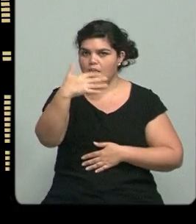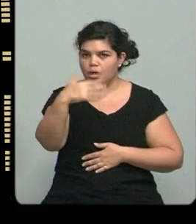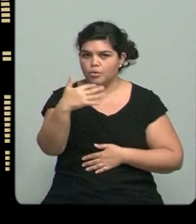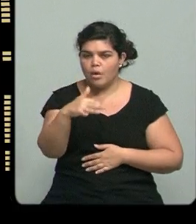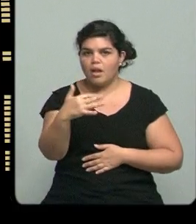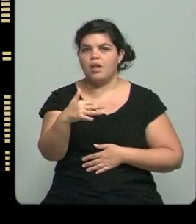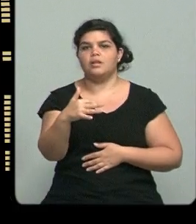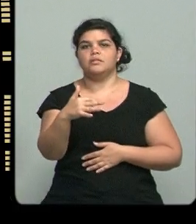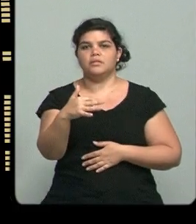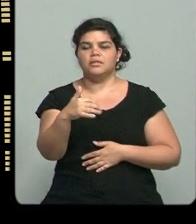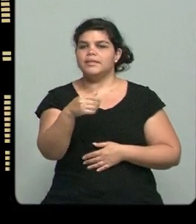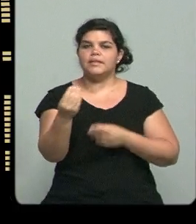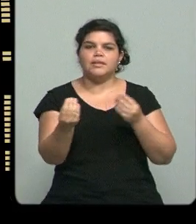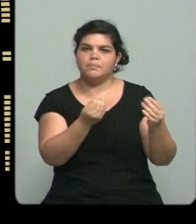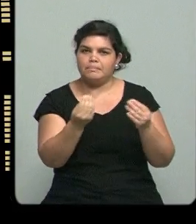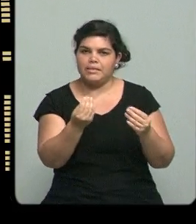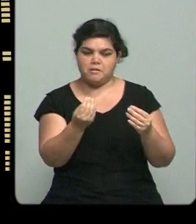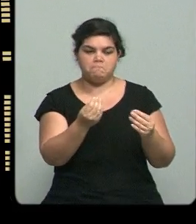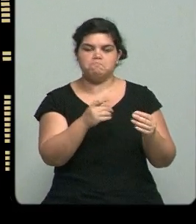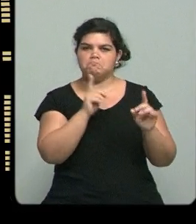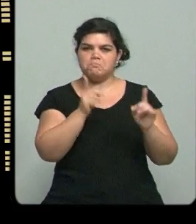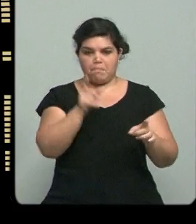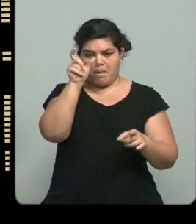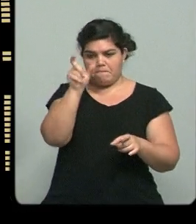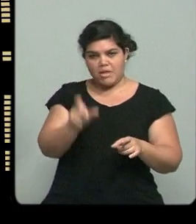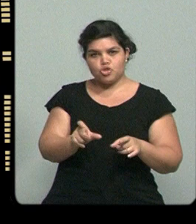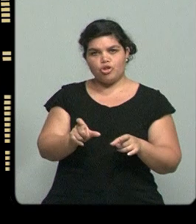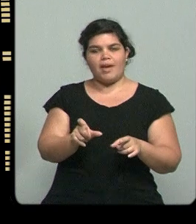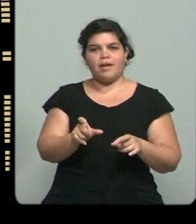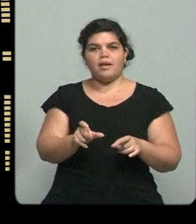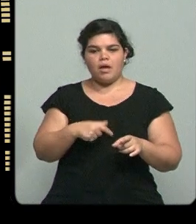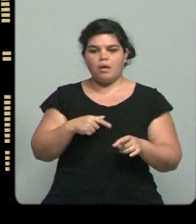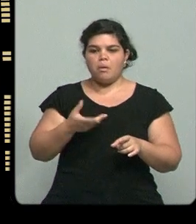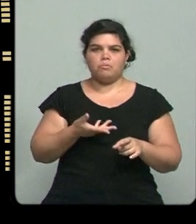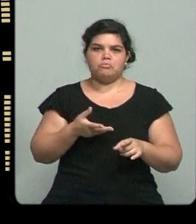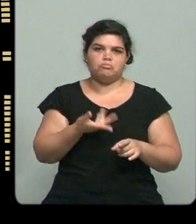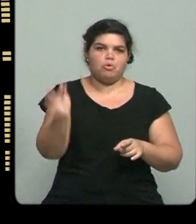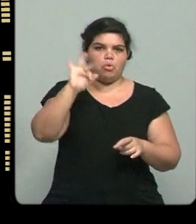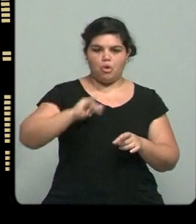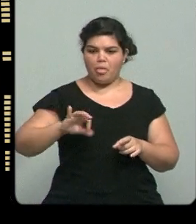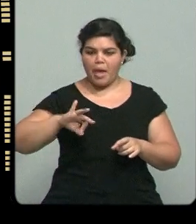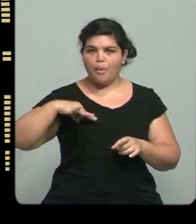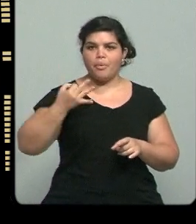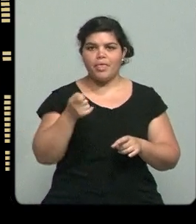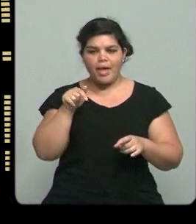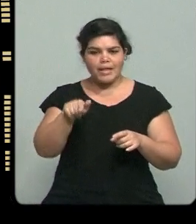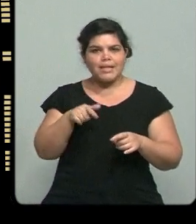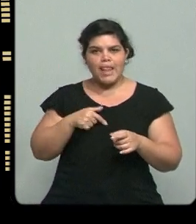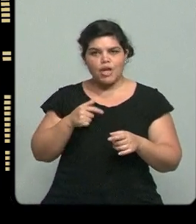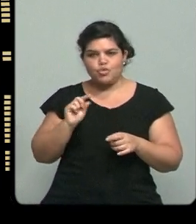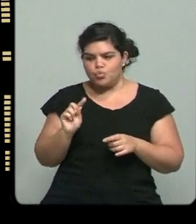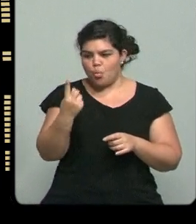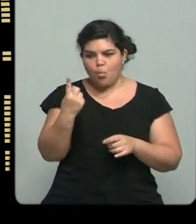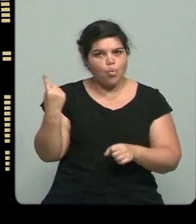como aquellas limitaciones que en el funcionamiento intelectual tienen algunas personas y que